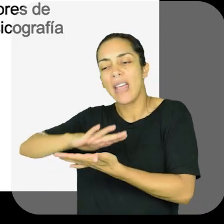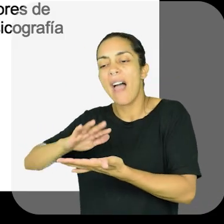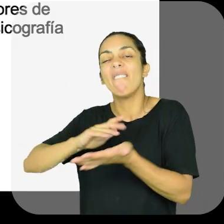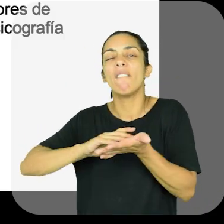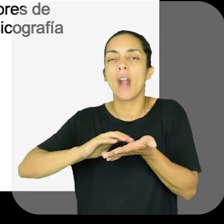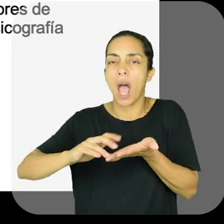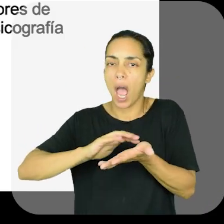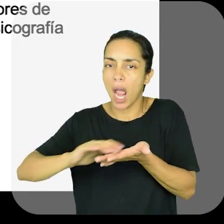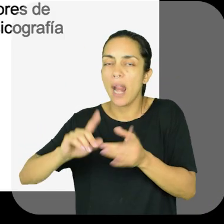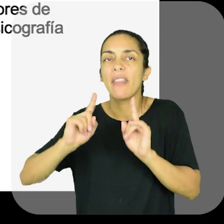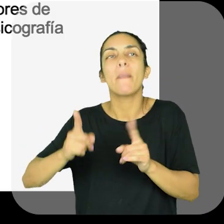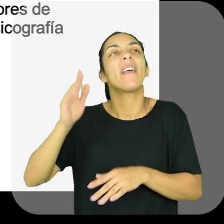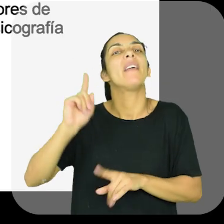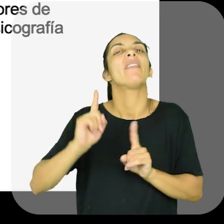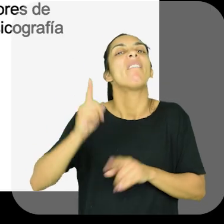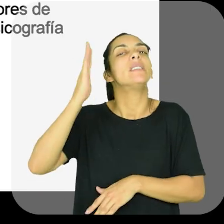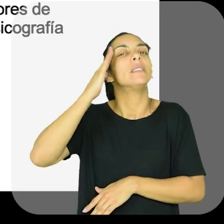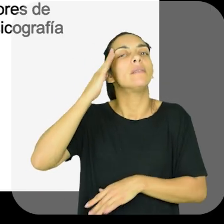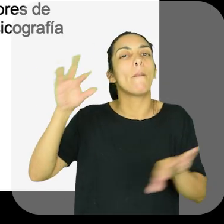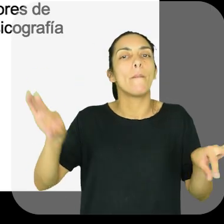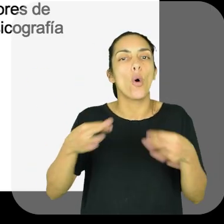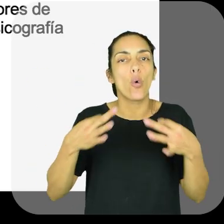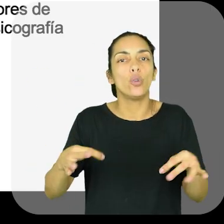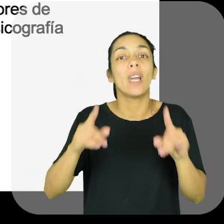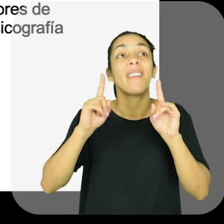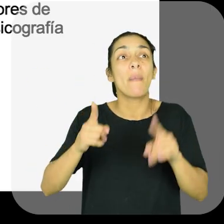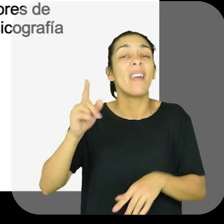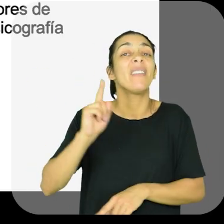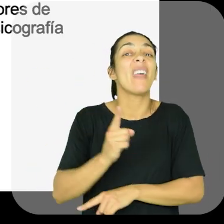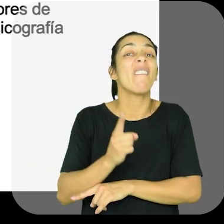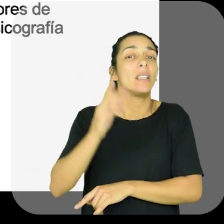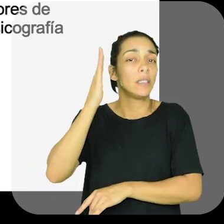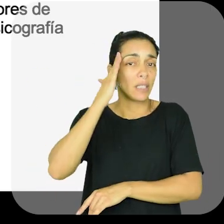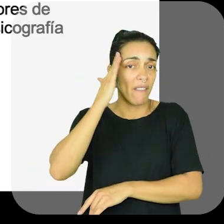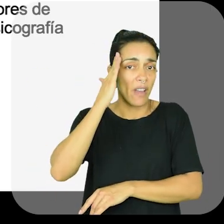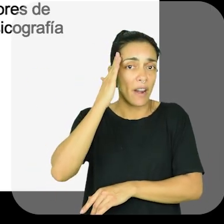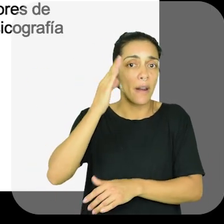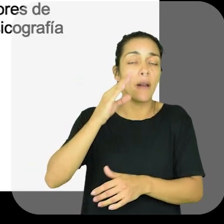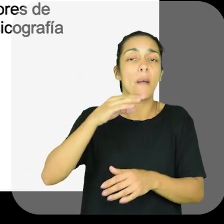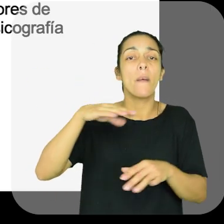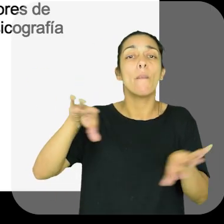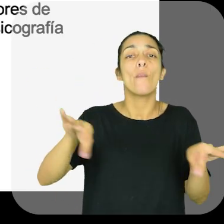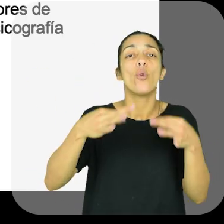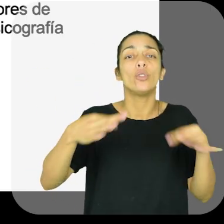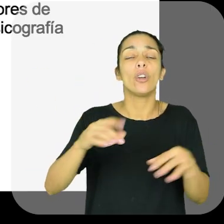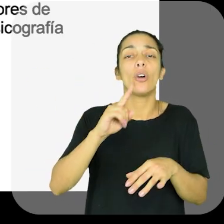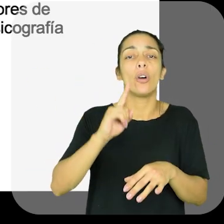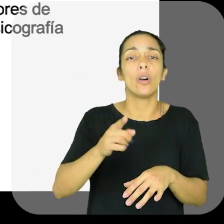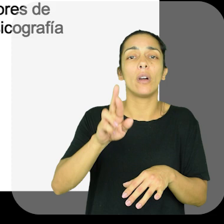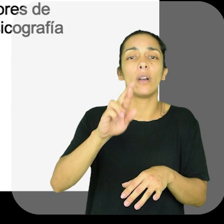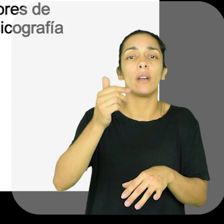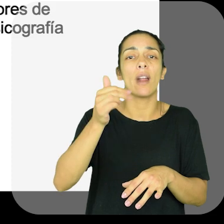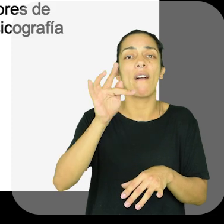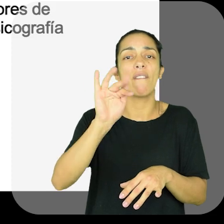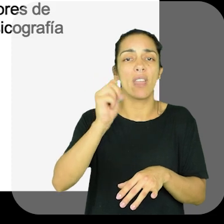braille, debe saber música y debe saber musicografía. Entonces, cada vez el embudo se hace más pequeño y por